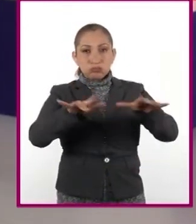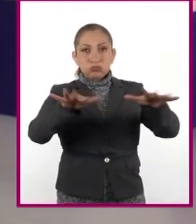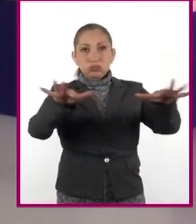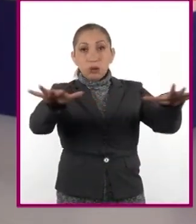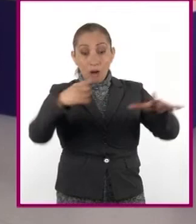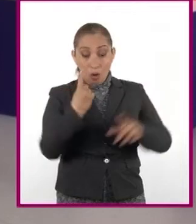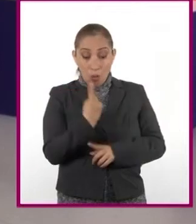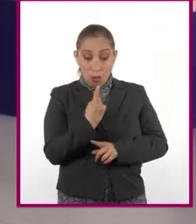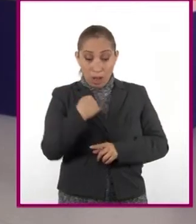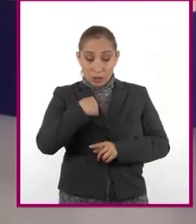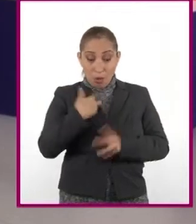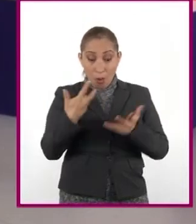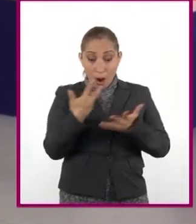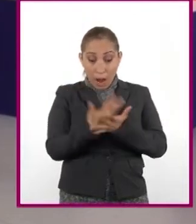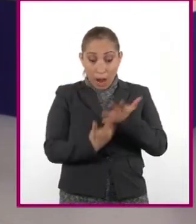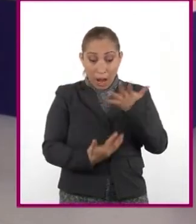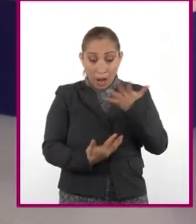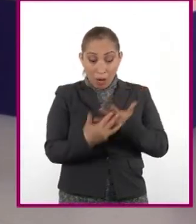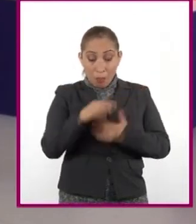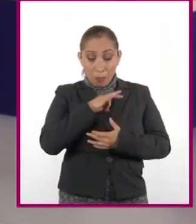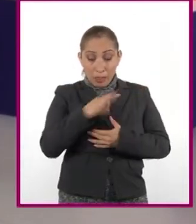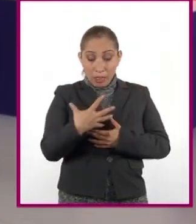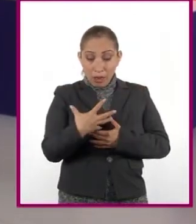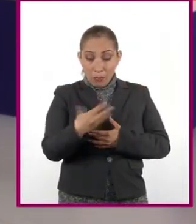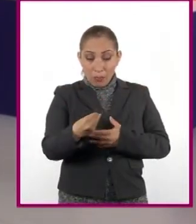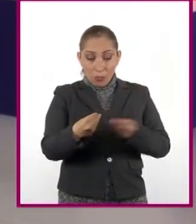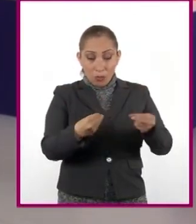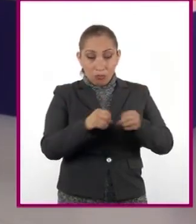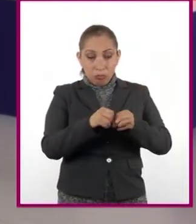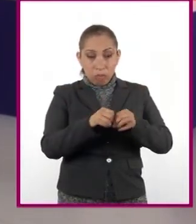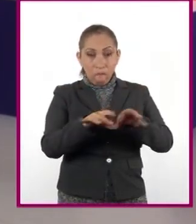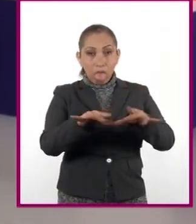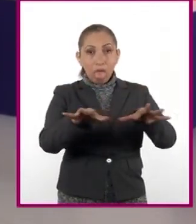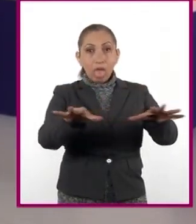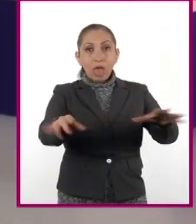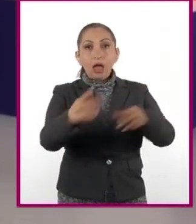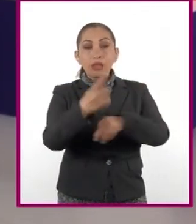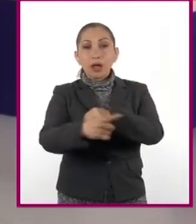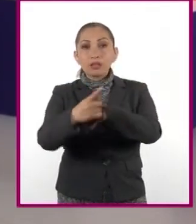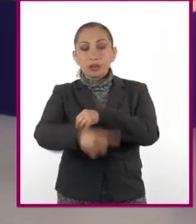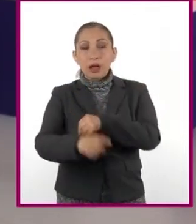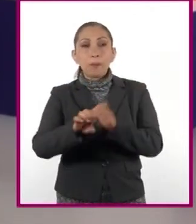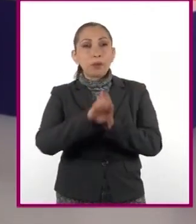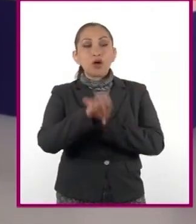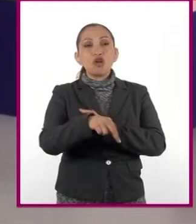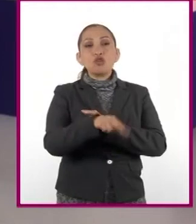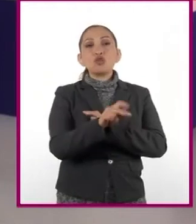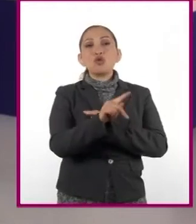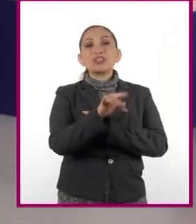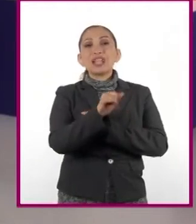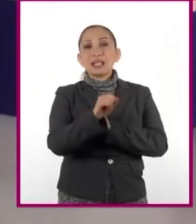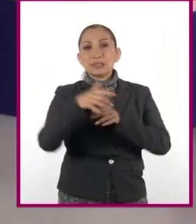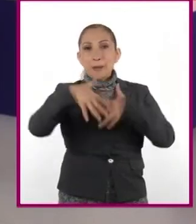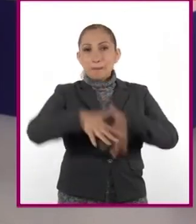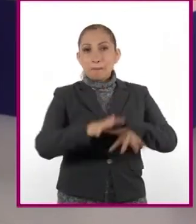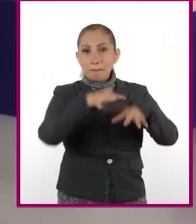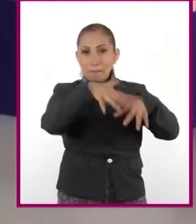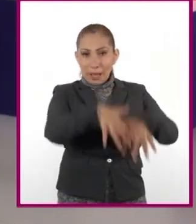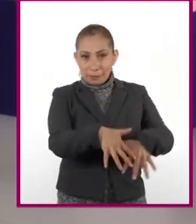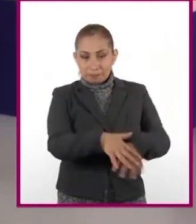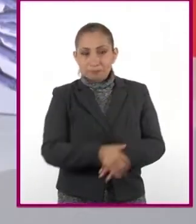puede desencadenar grandes consecuencias. Un ejemplo claro es el de las nutrias de mar.